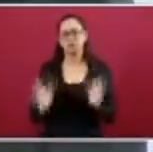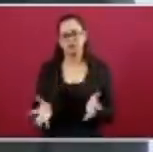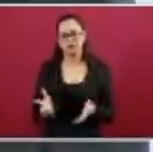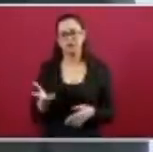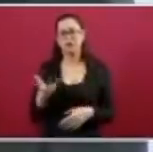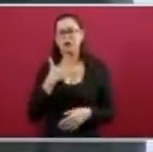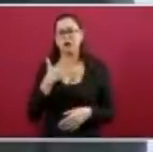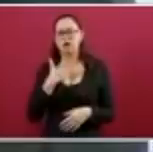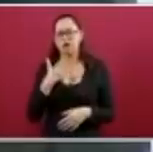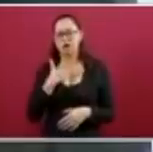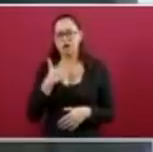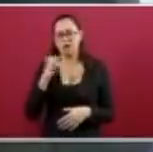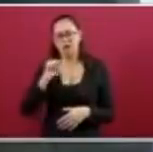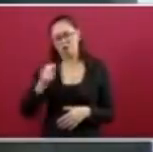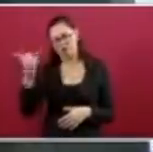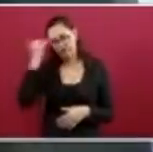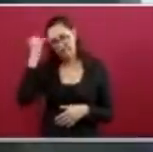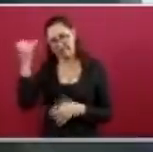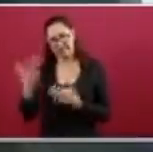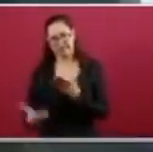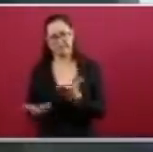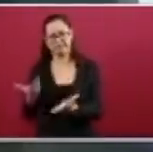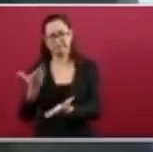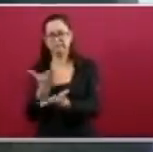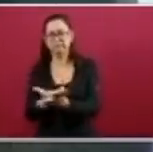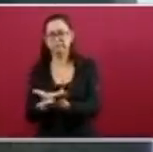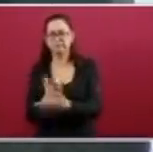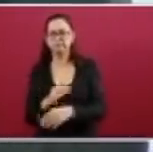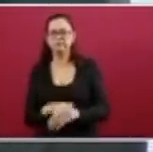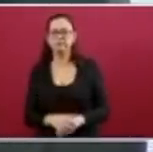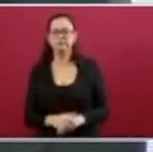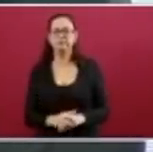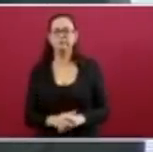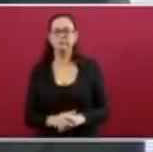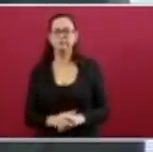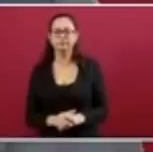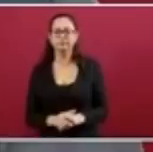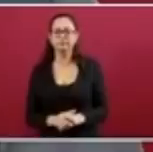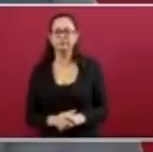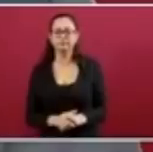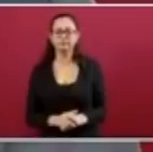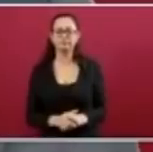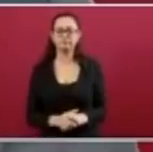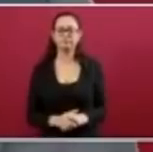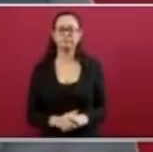esa iniciativa. Corresponde ahora a los